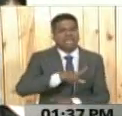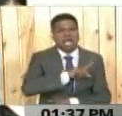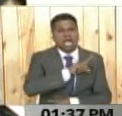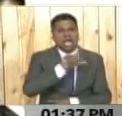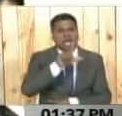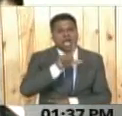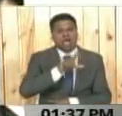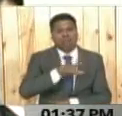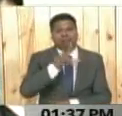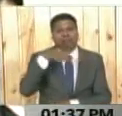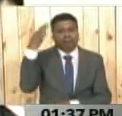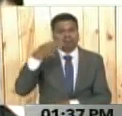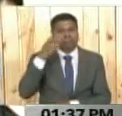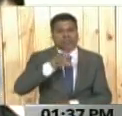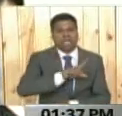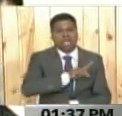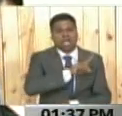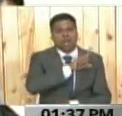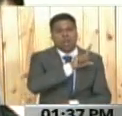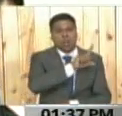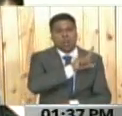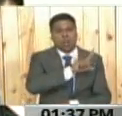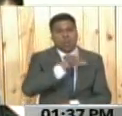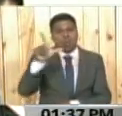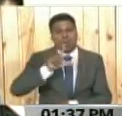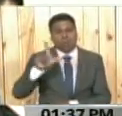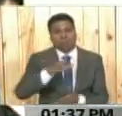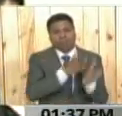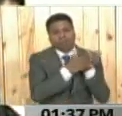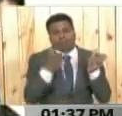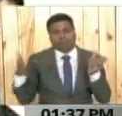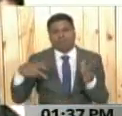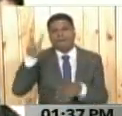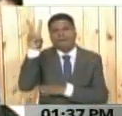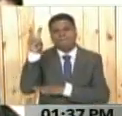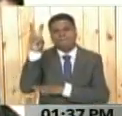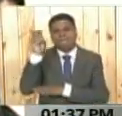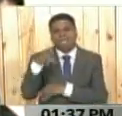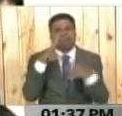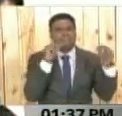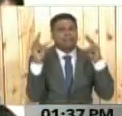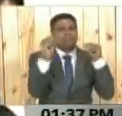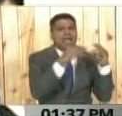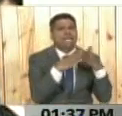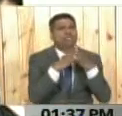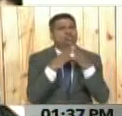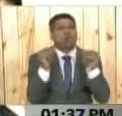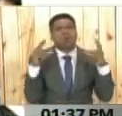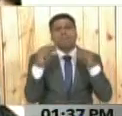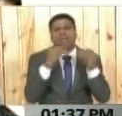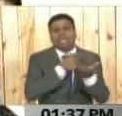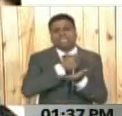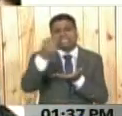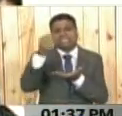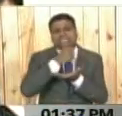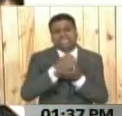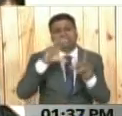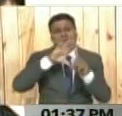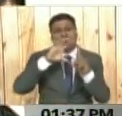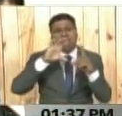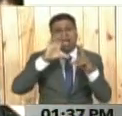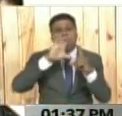por Radio Miraflores, donde comparte y conversa sobre el género de la salsa y sobre la cultura